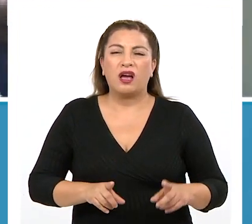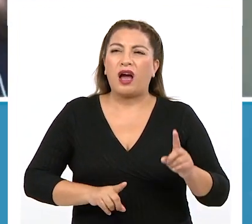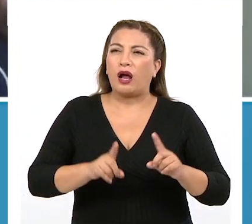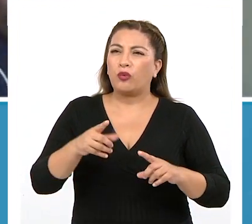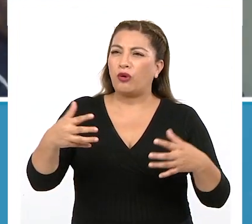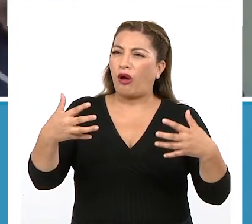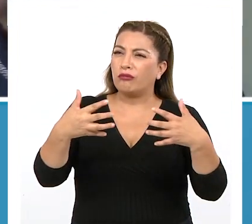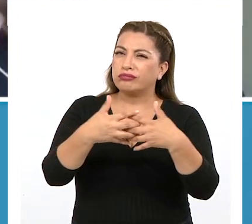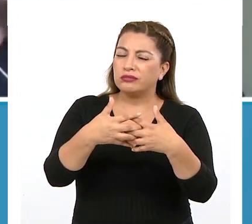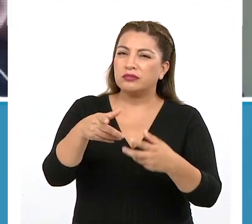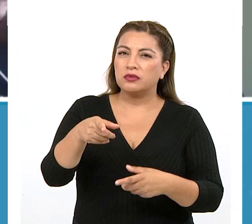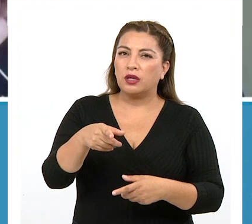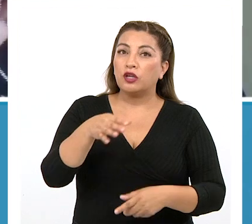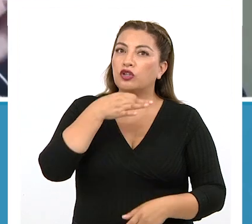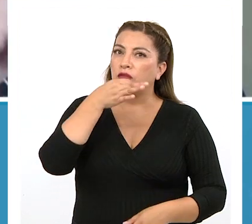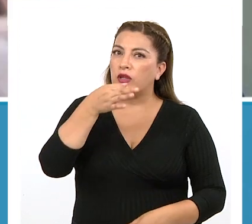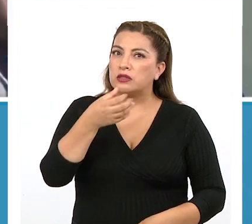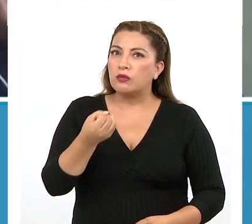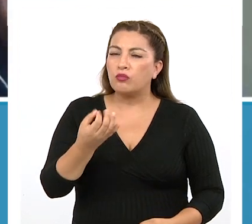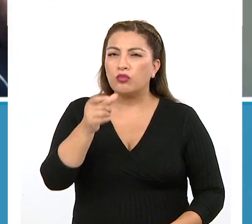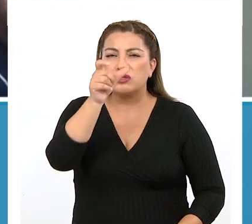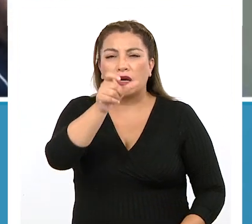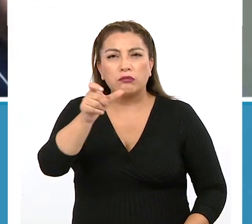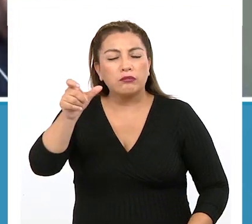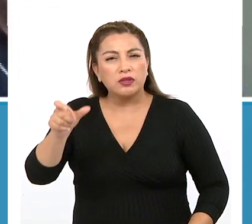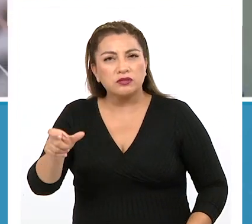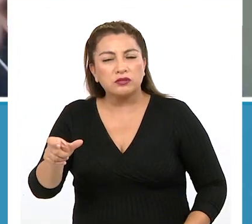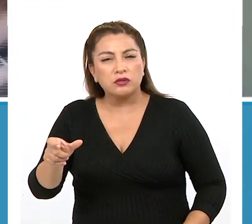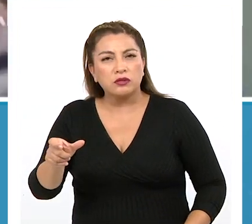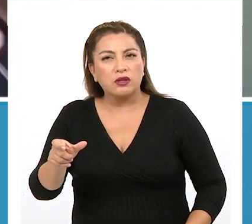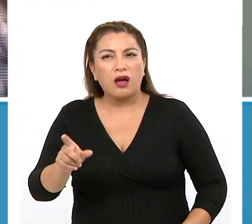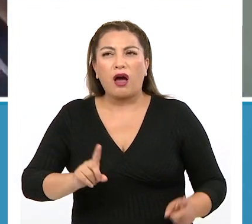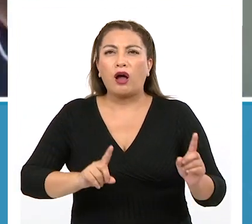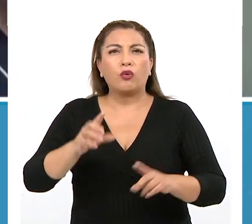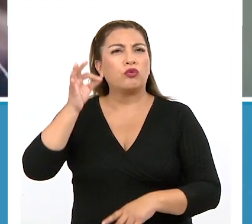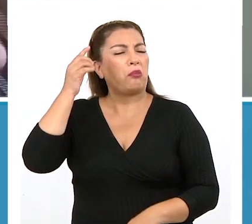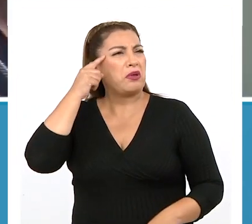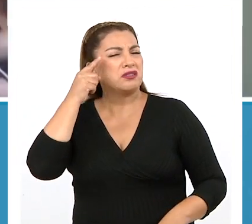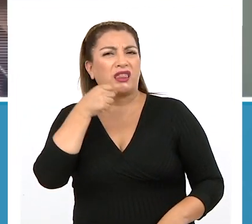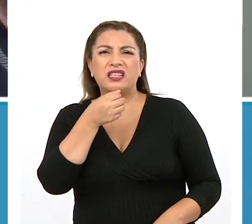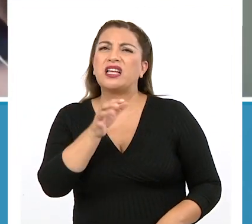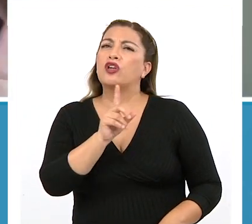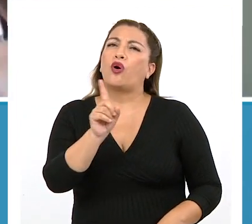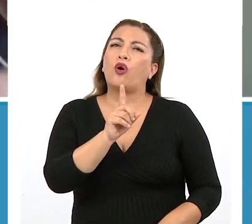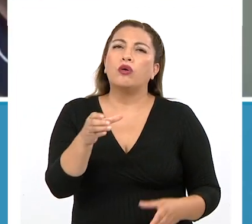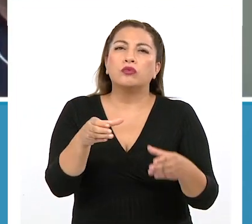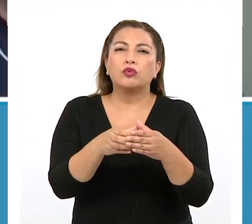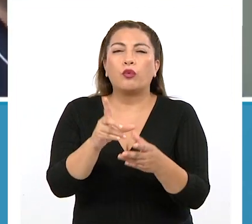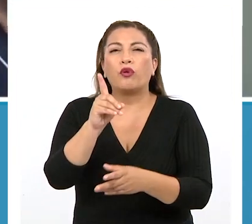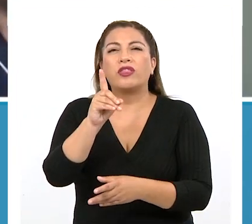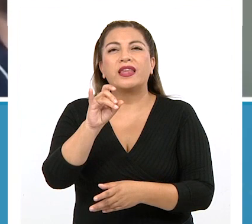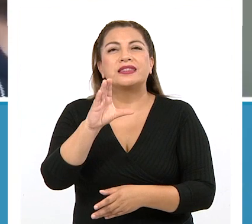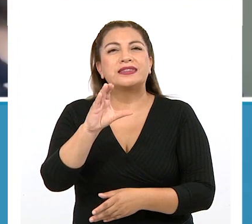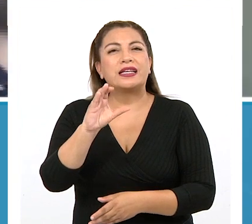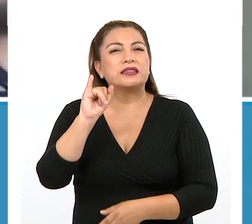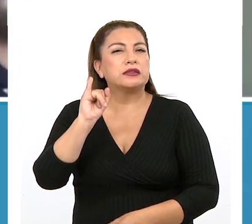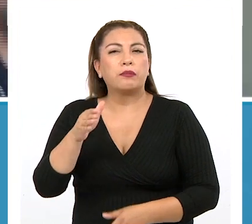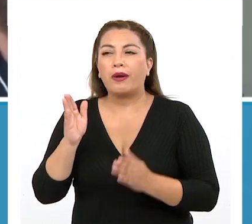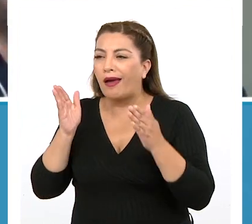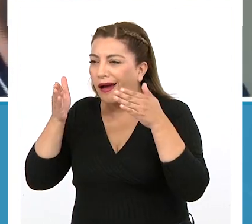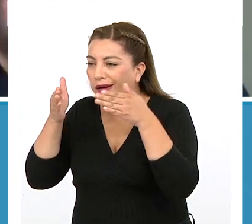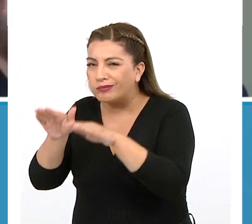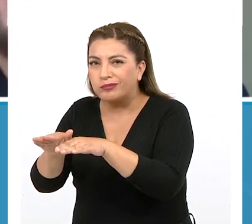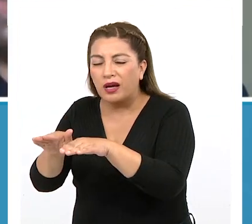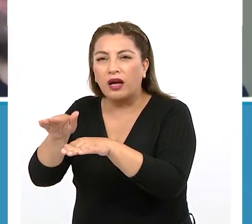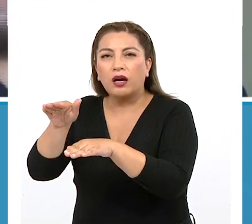afinidad, pero yo te voy a decir que mucha gente, si bien es cierto, hablo y dice, no, si la DC siempre fue un poco más hacia la derecha, sí, pero